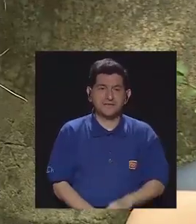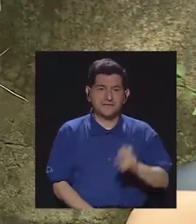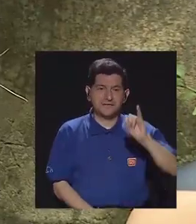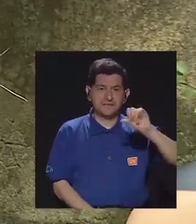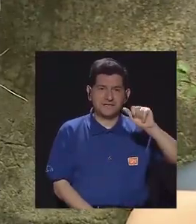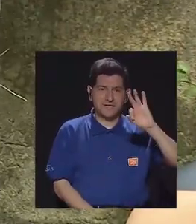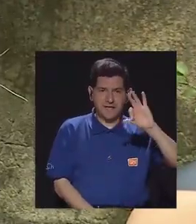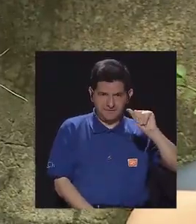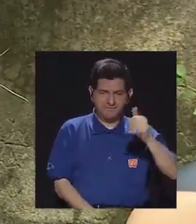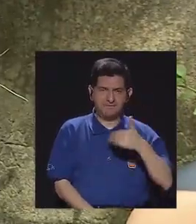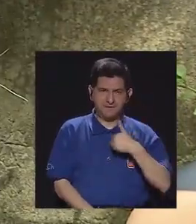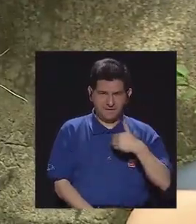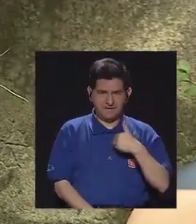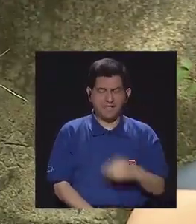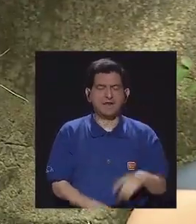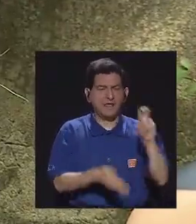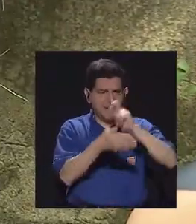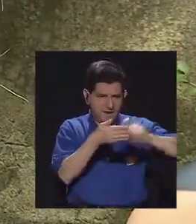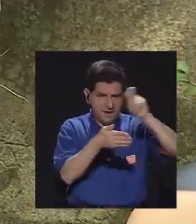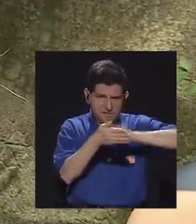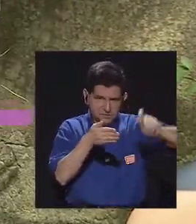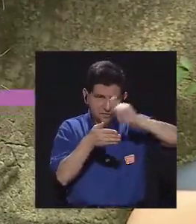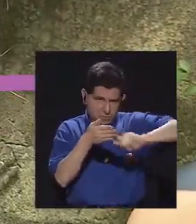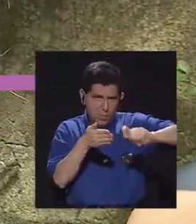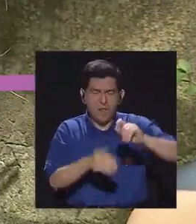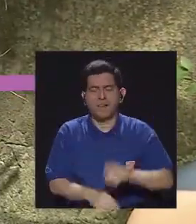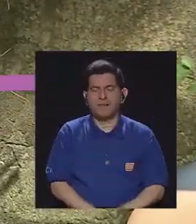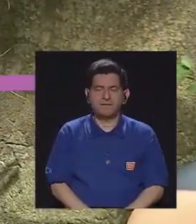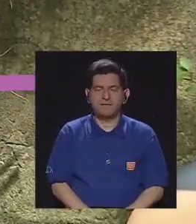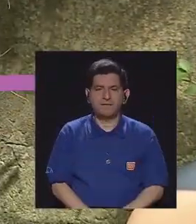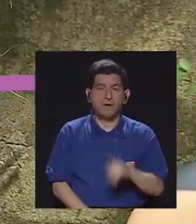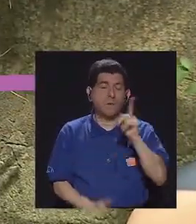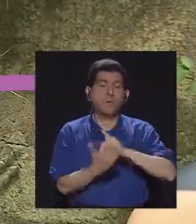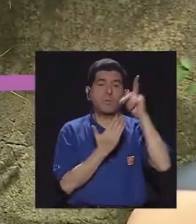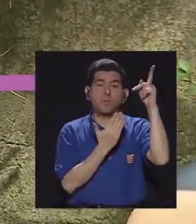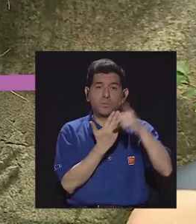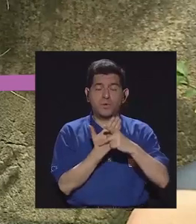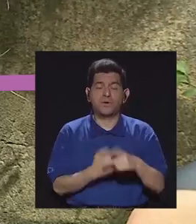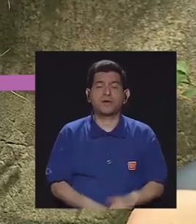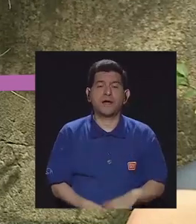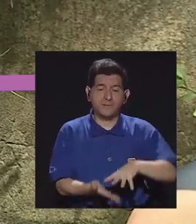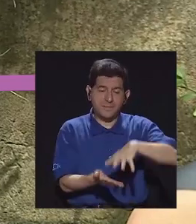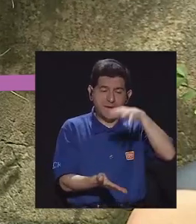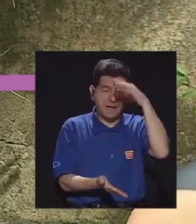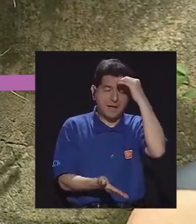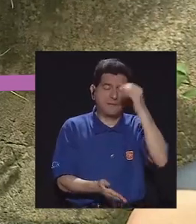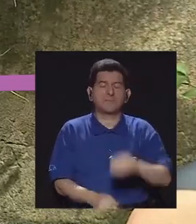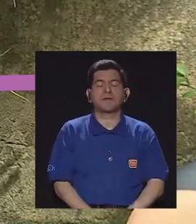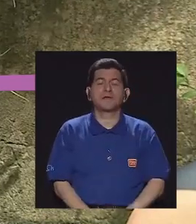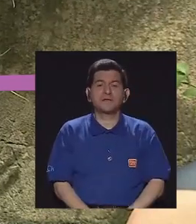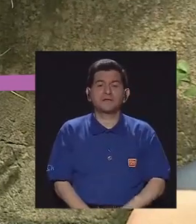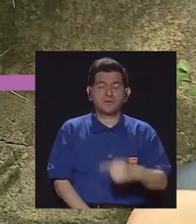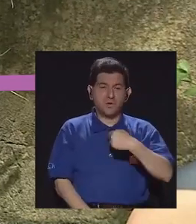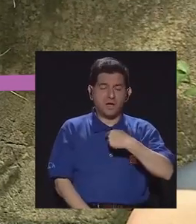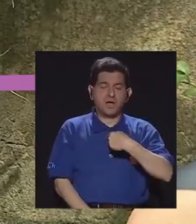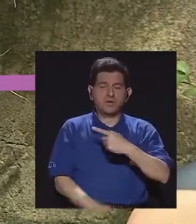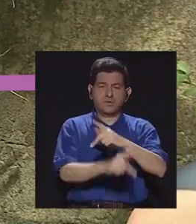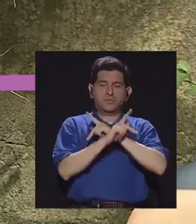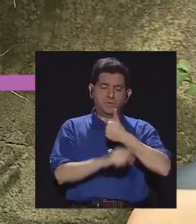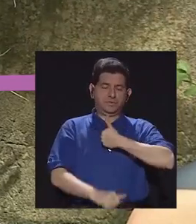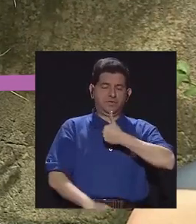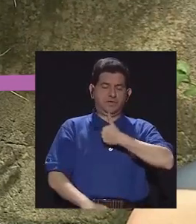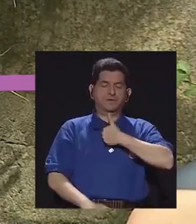tiene, a nivel de escuela, tiene un programa que se llama Aprendo a Valerme por Mí Mismo.